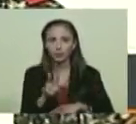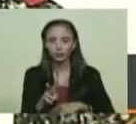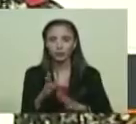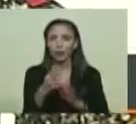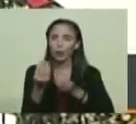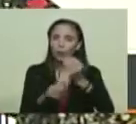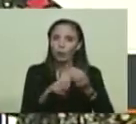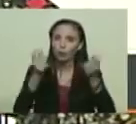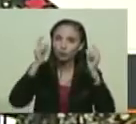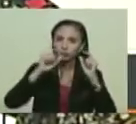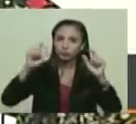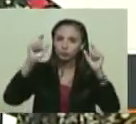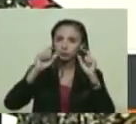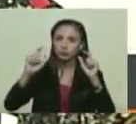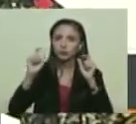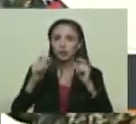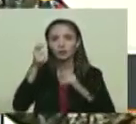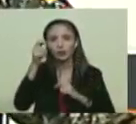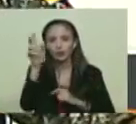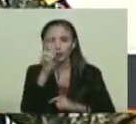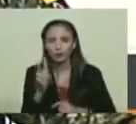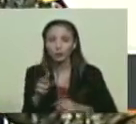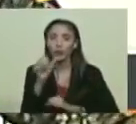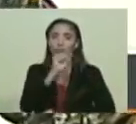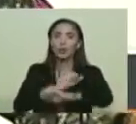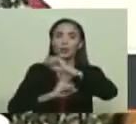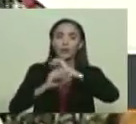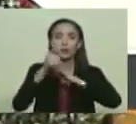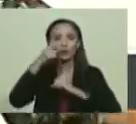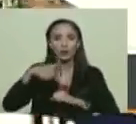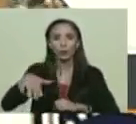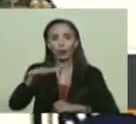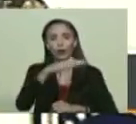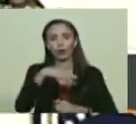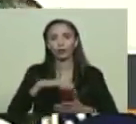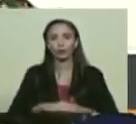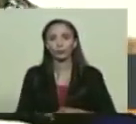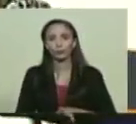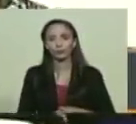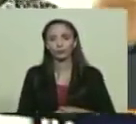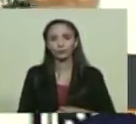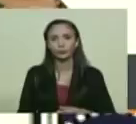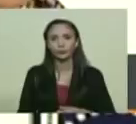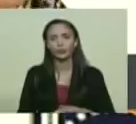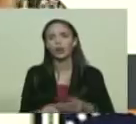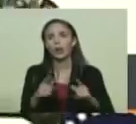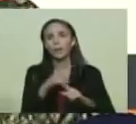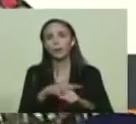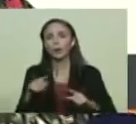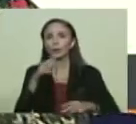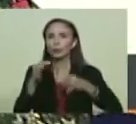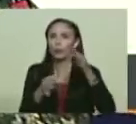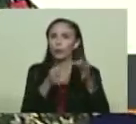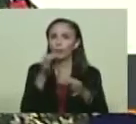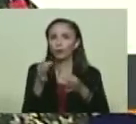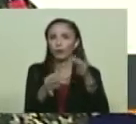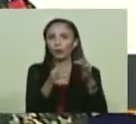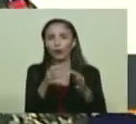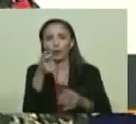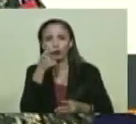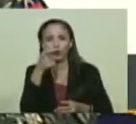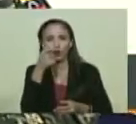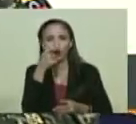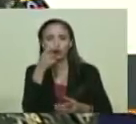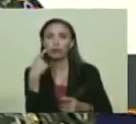estratégica de Venezuela, defensiva. Pero como estamos hablando de seguridad ciudadana, son